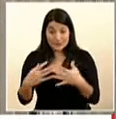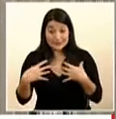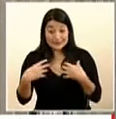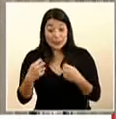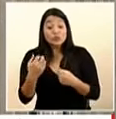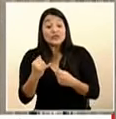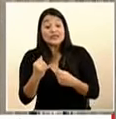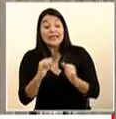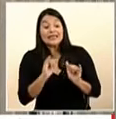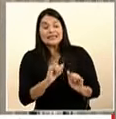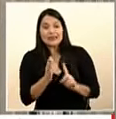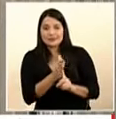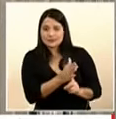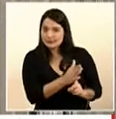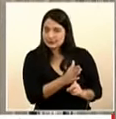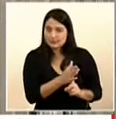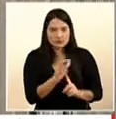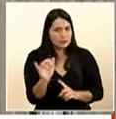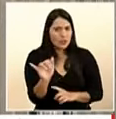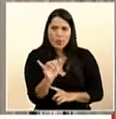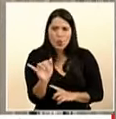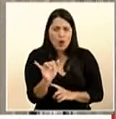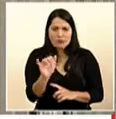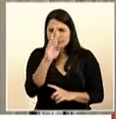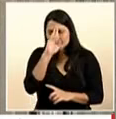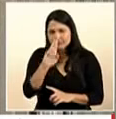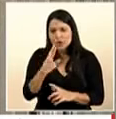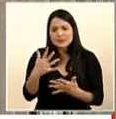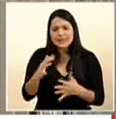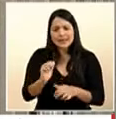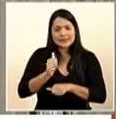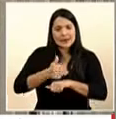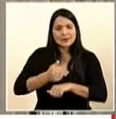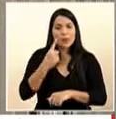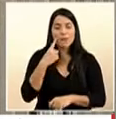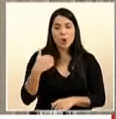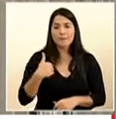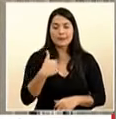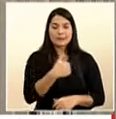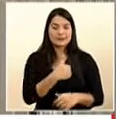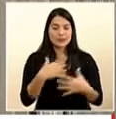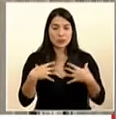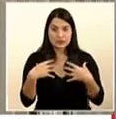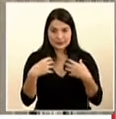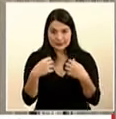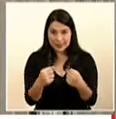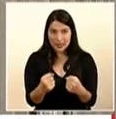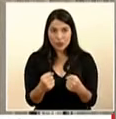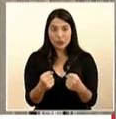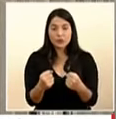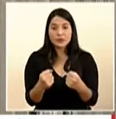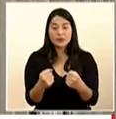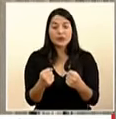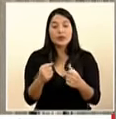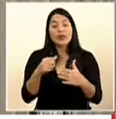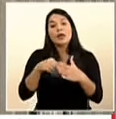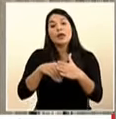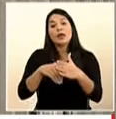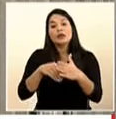lineamientos que fija el ministerio de salud en cuanto a aislamientos en todo lo que son